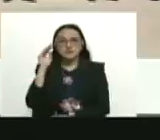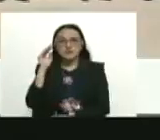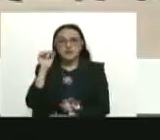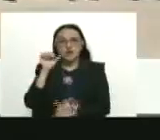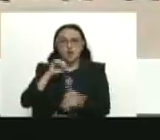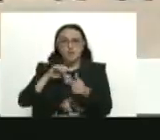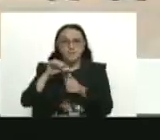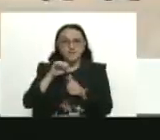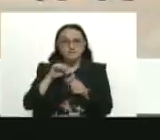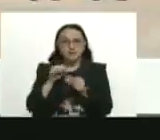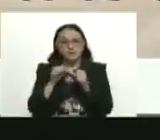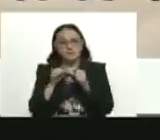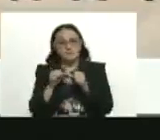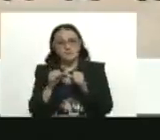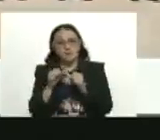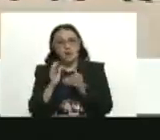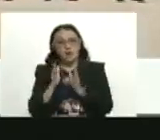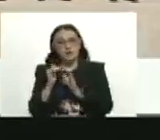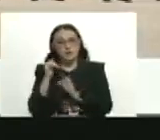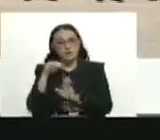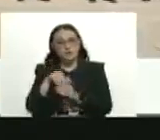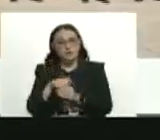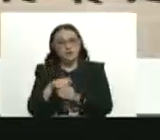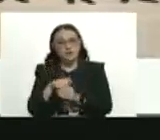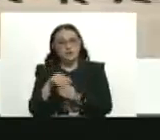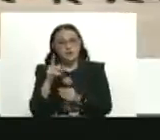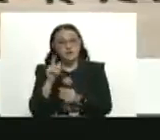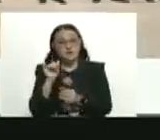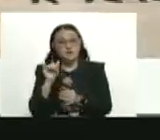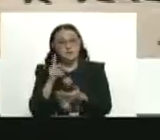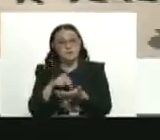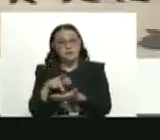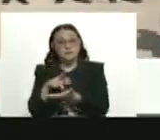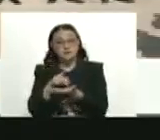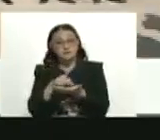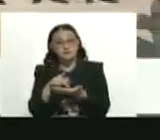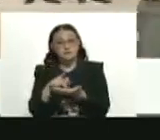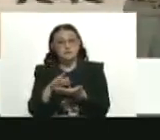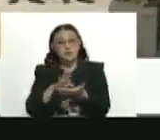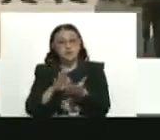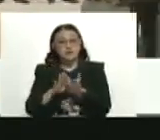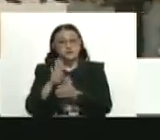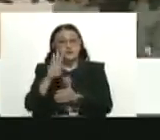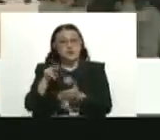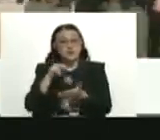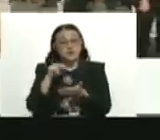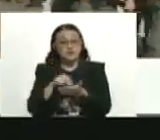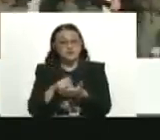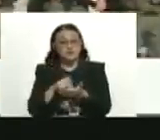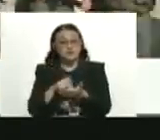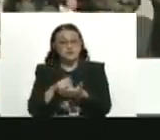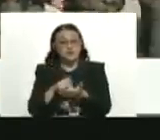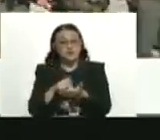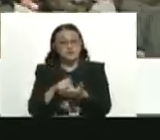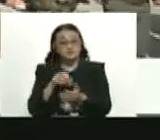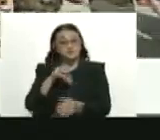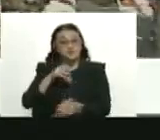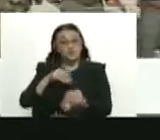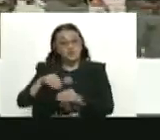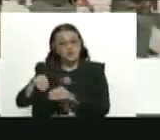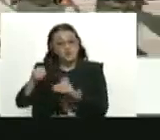cooperación en el mantenimiento del orden interno y la participación activa en el desarrollo nacional. En nuestro